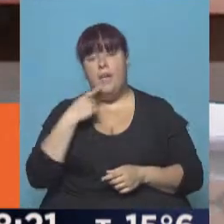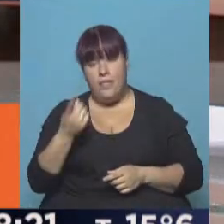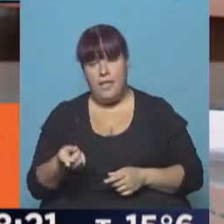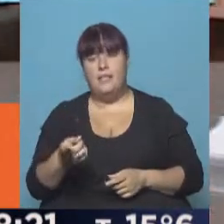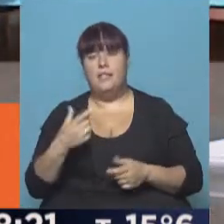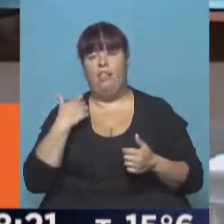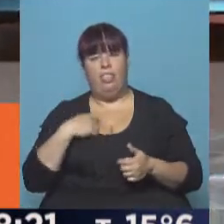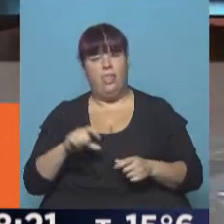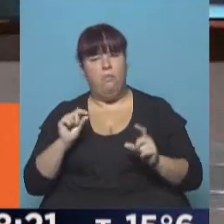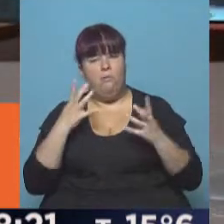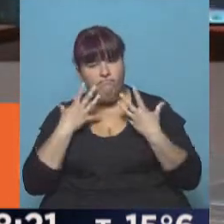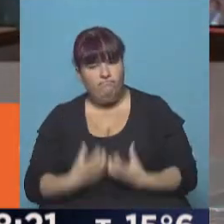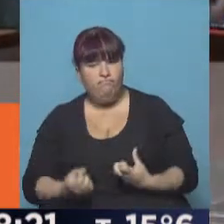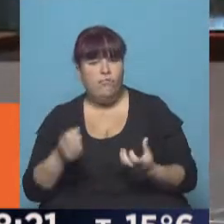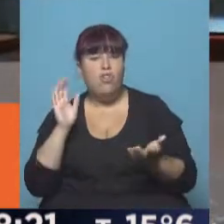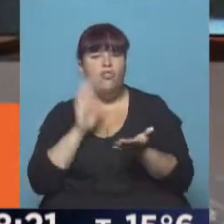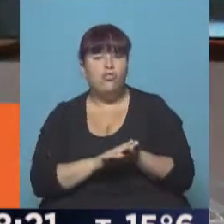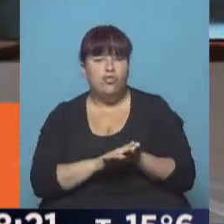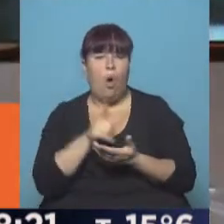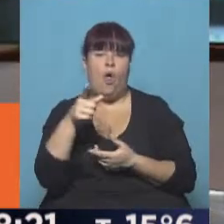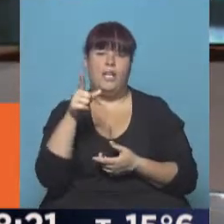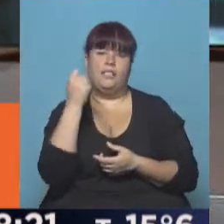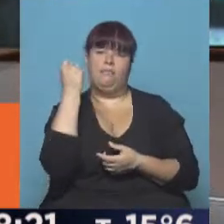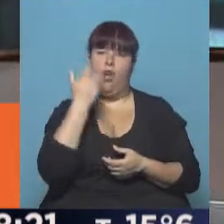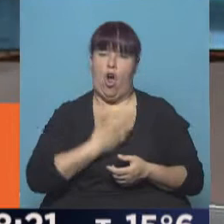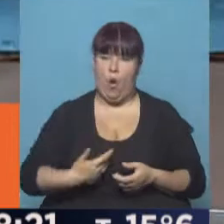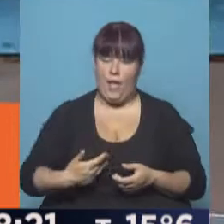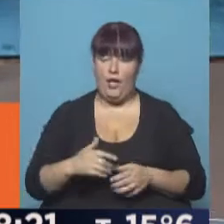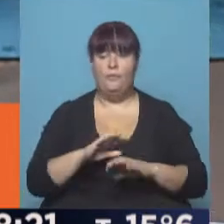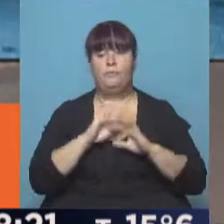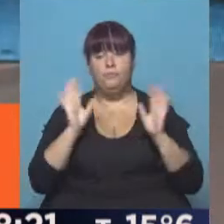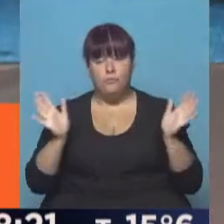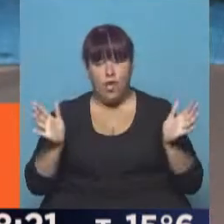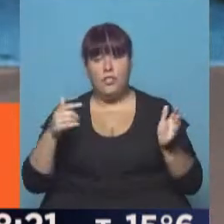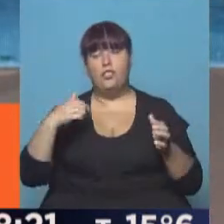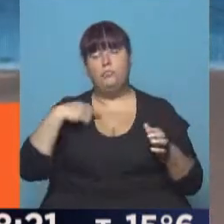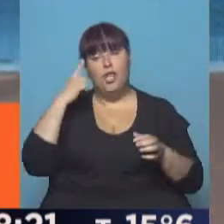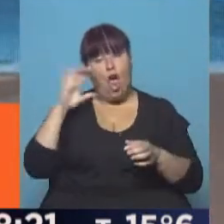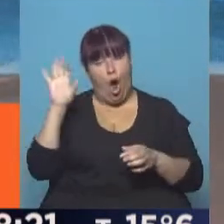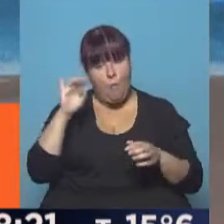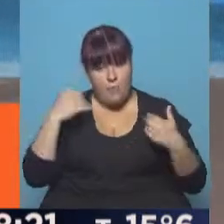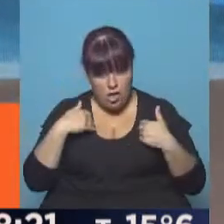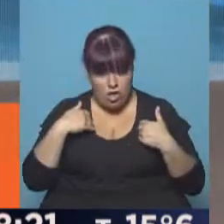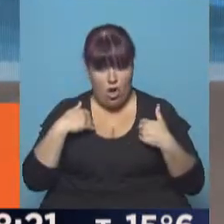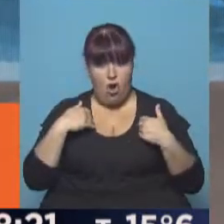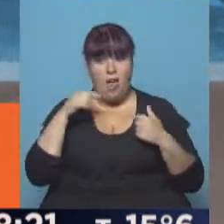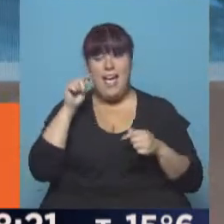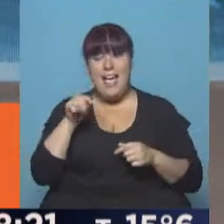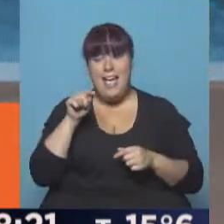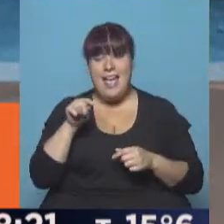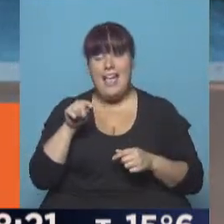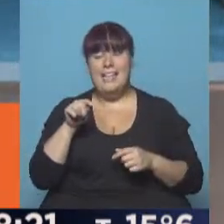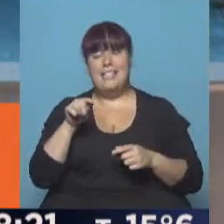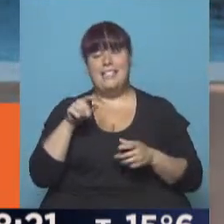su desánimo frente a esta postura del gobierno. Entonces, desde mi punto de vista,